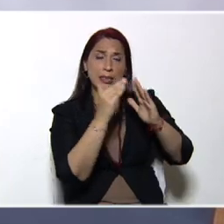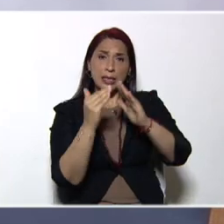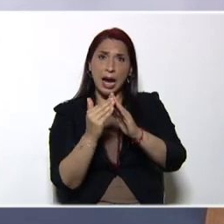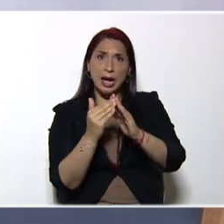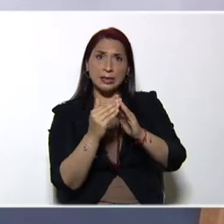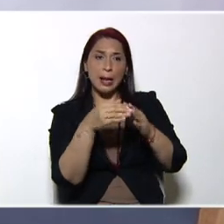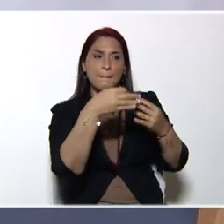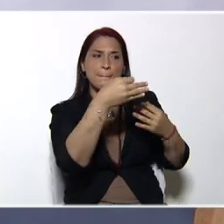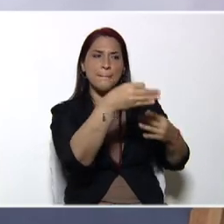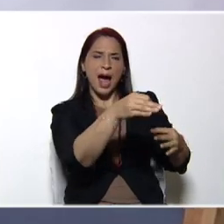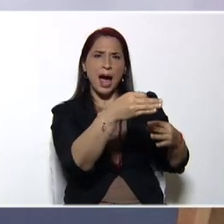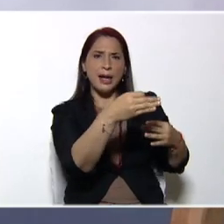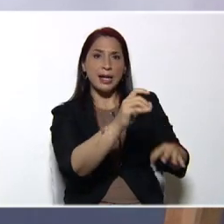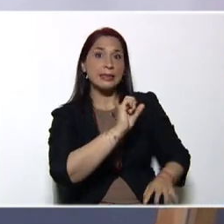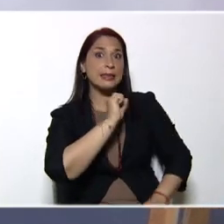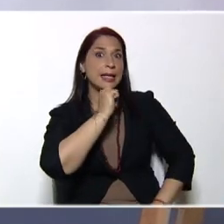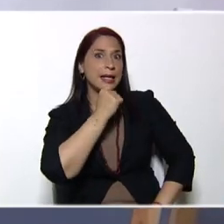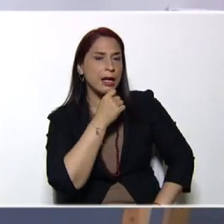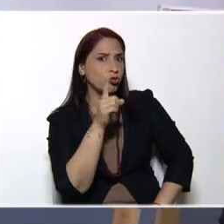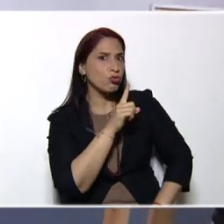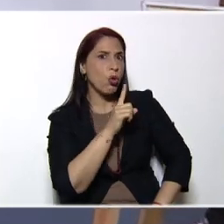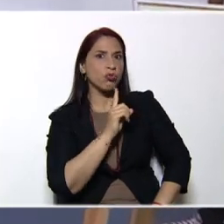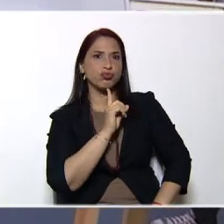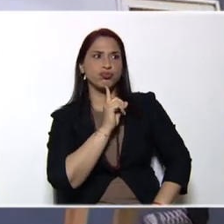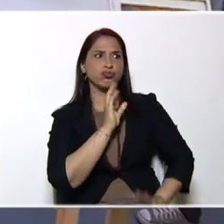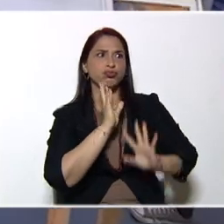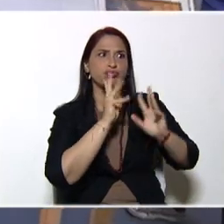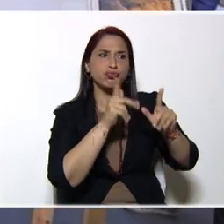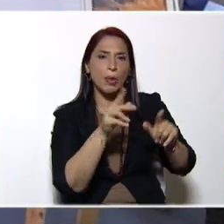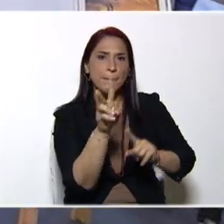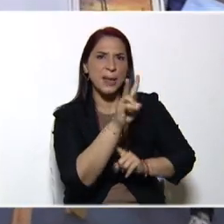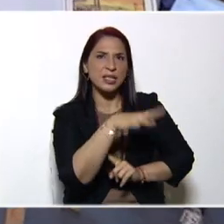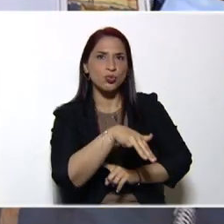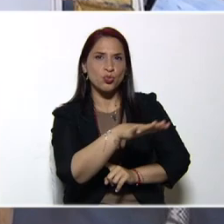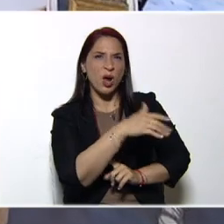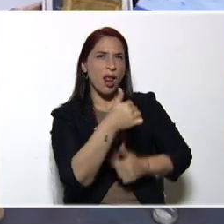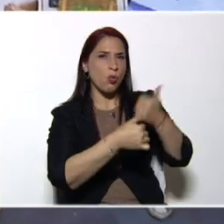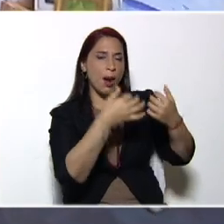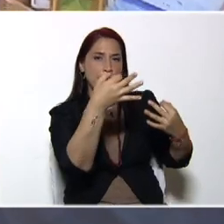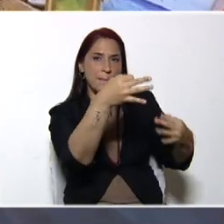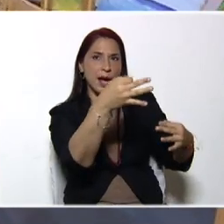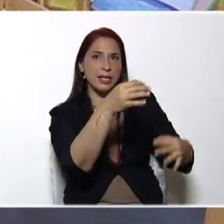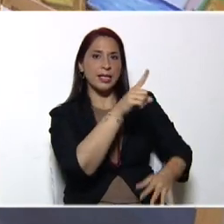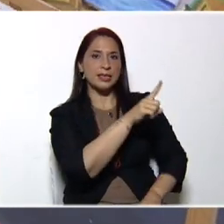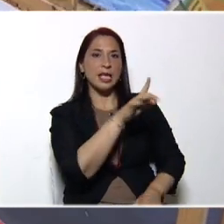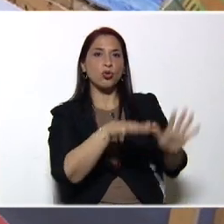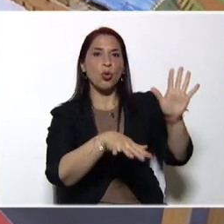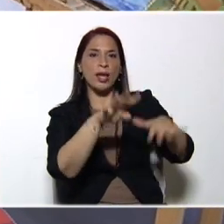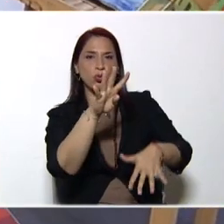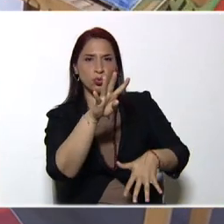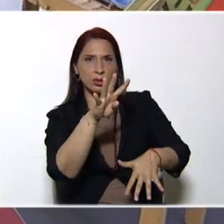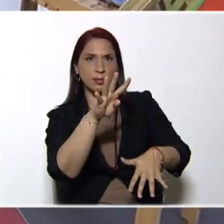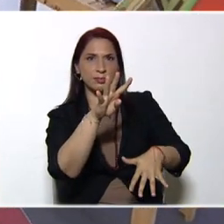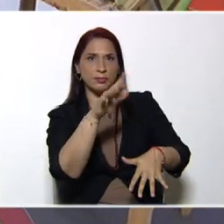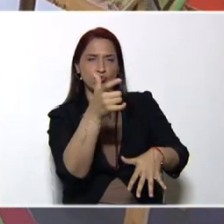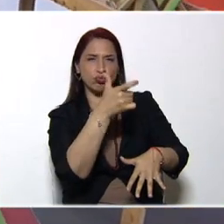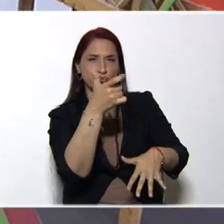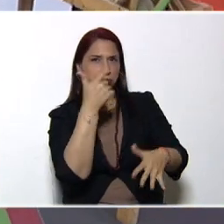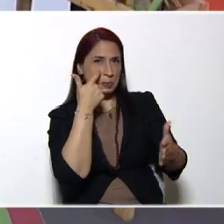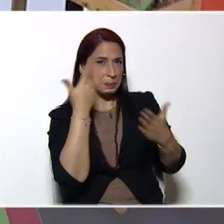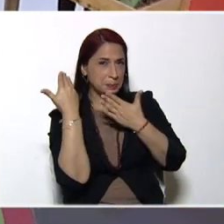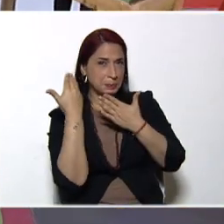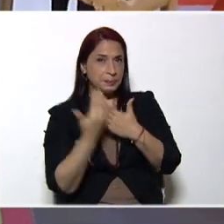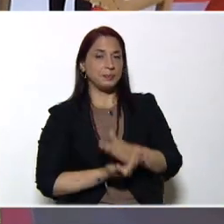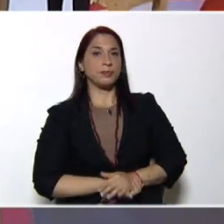la página aquí en secreto, no se lo vayas a decir a nadie allá en Venezuela. Te voy a decir que es la página 114, ¿ok? Y vas a